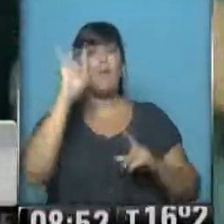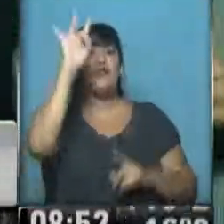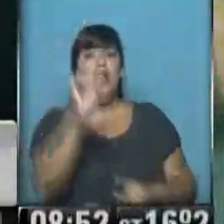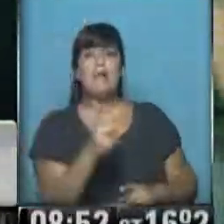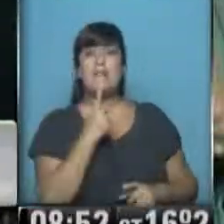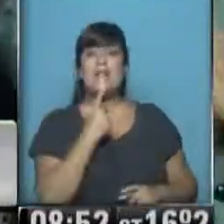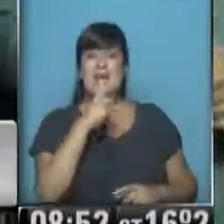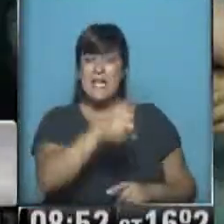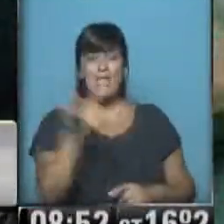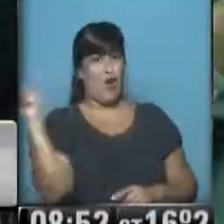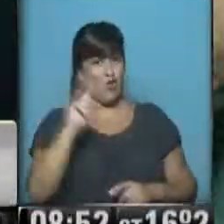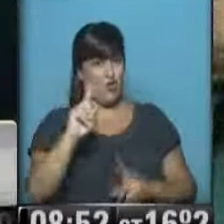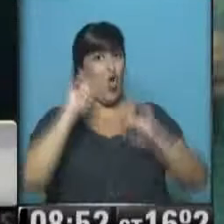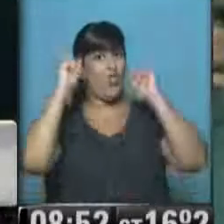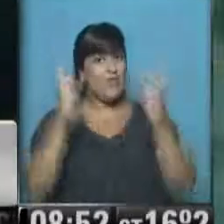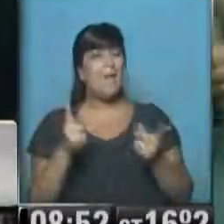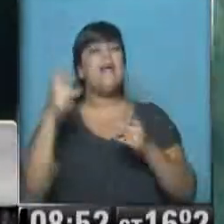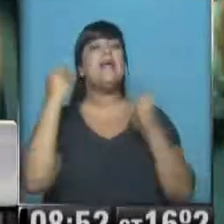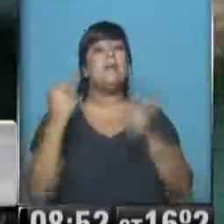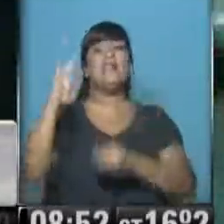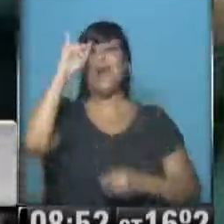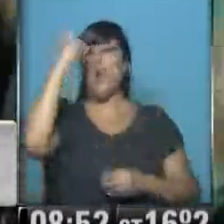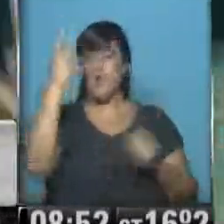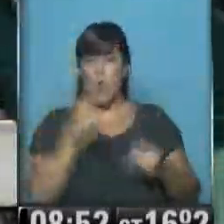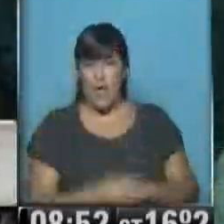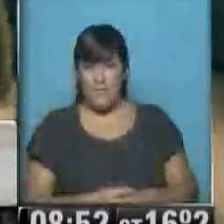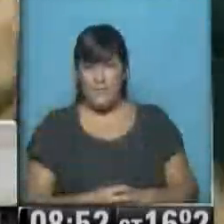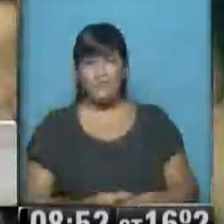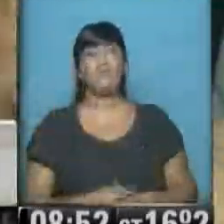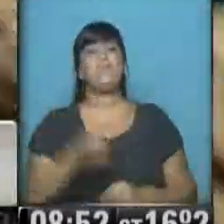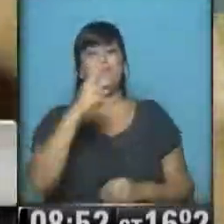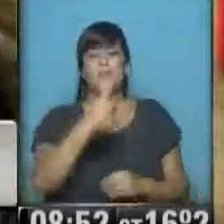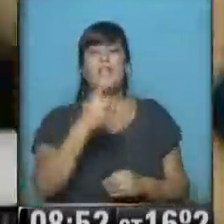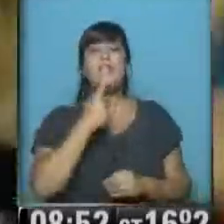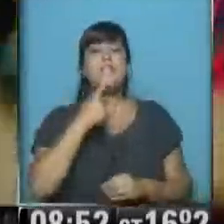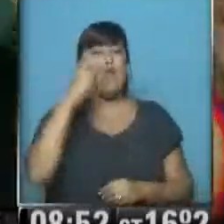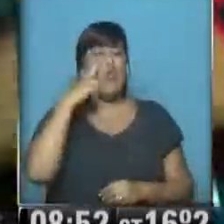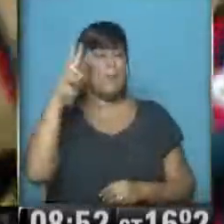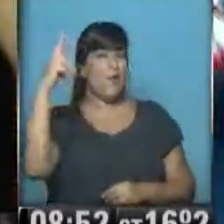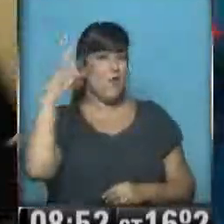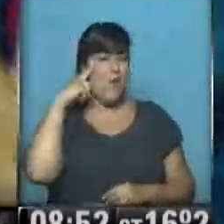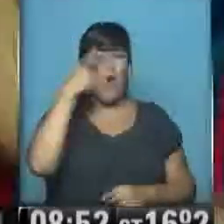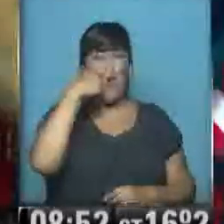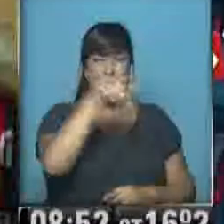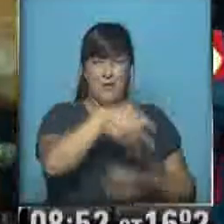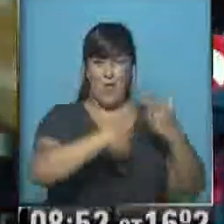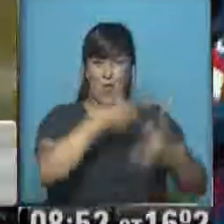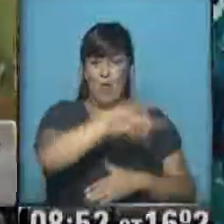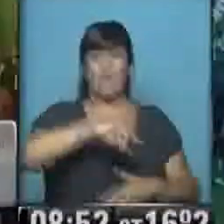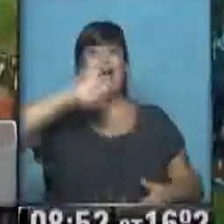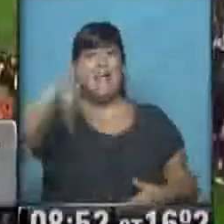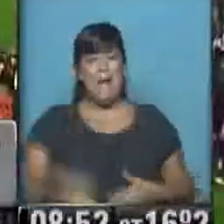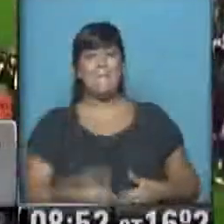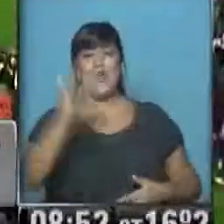debuta hoy en la Copa Libertadores después de varios años. River en 2009 fue la última vez que jugó. San Lorenzo, acá está el campeón. Sí,